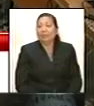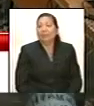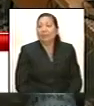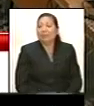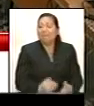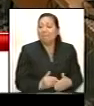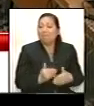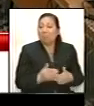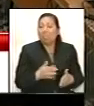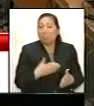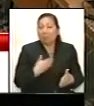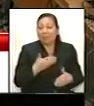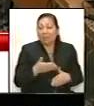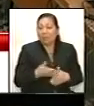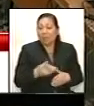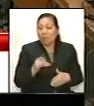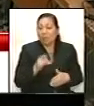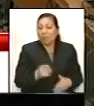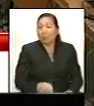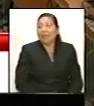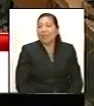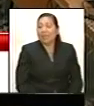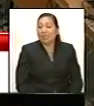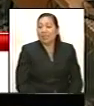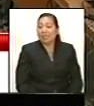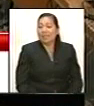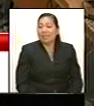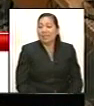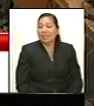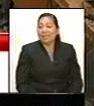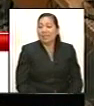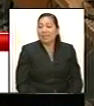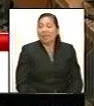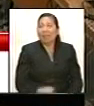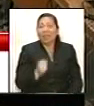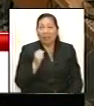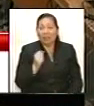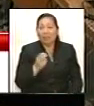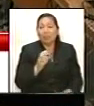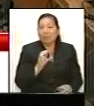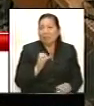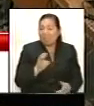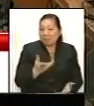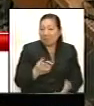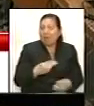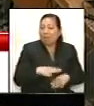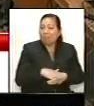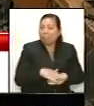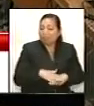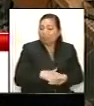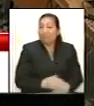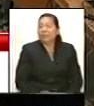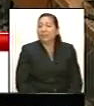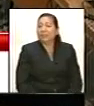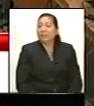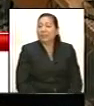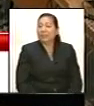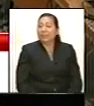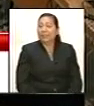extenso se pueden llevar a utilizar instrumentos que se utilizan en derecho civil, que se utilizan en derecho administrativo, que en otra serie